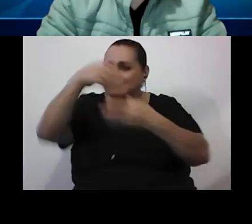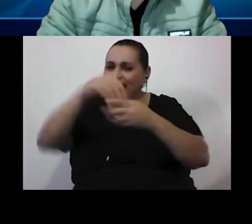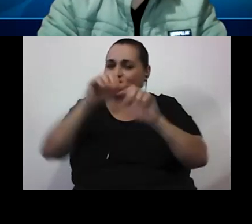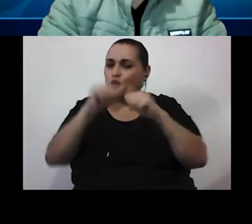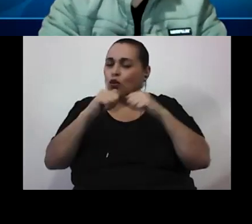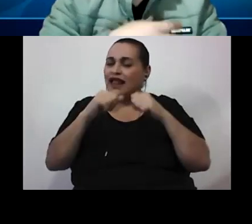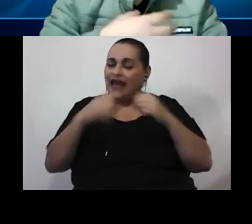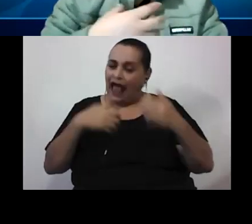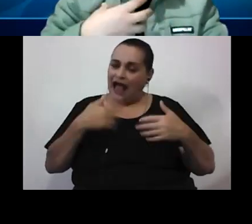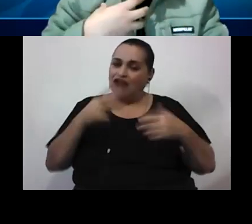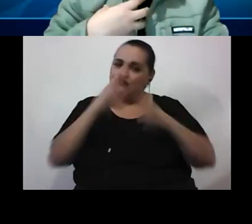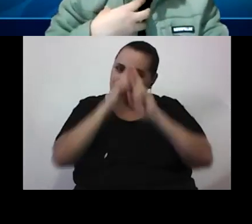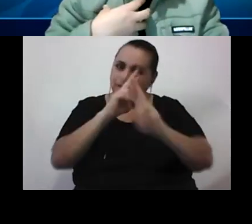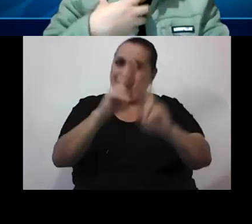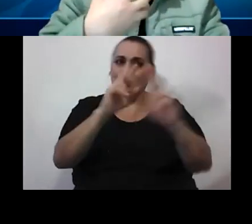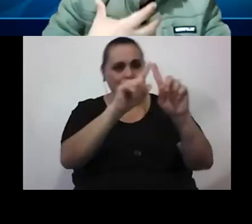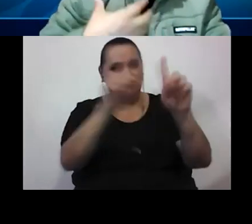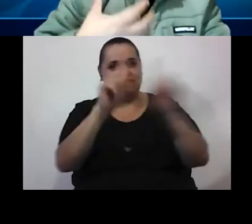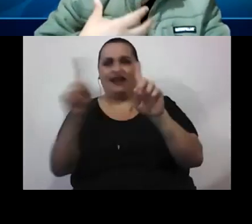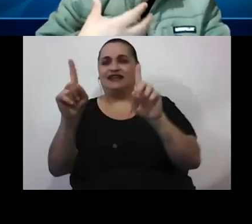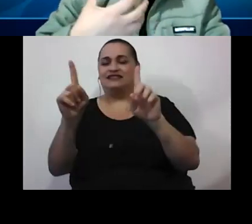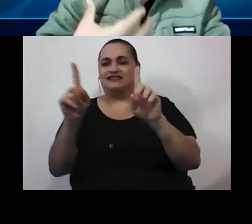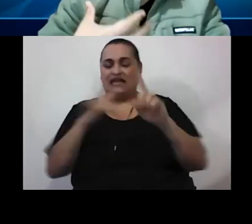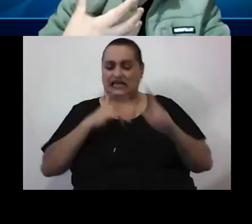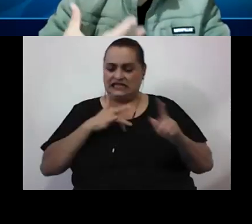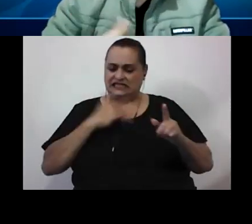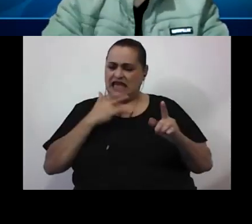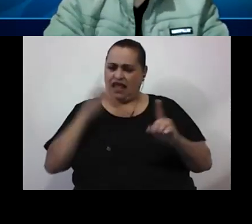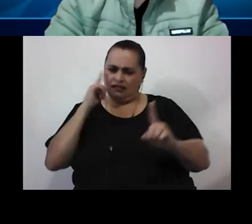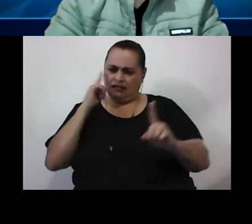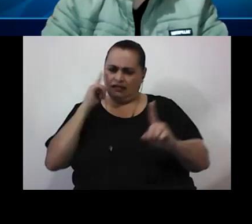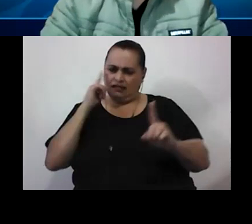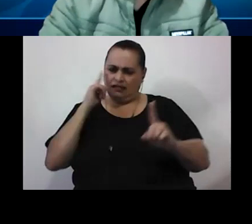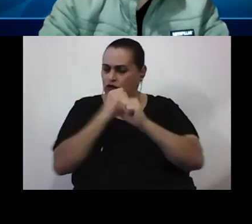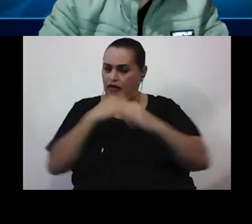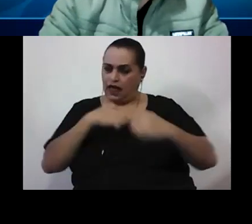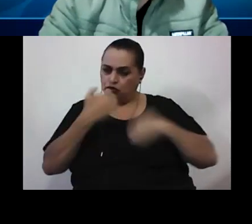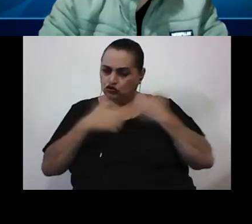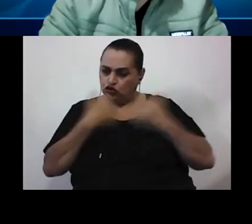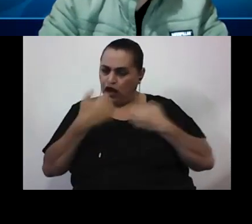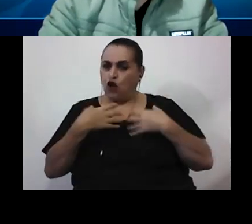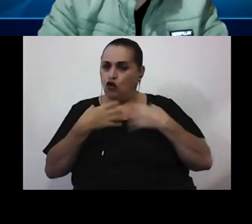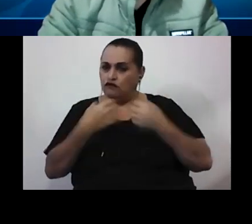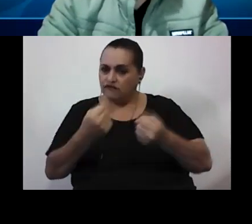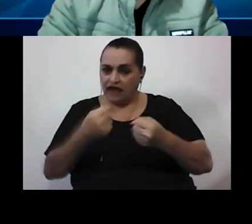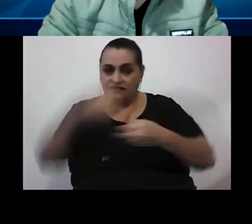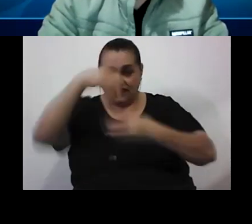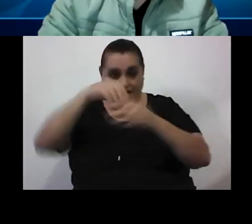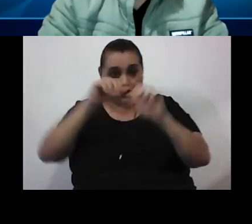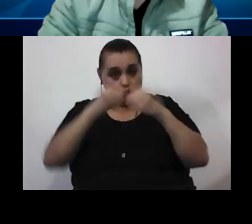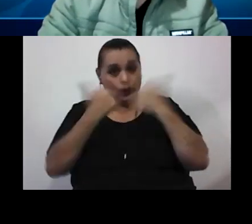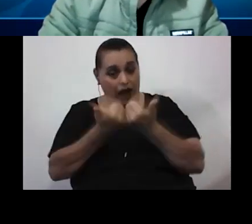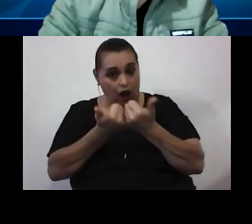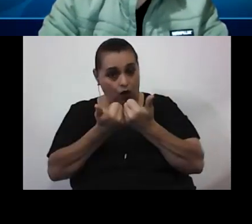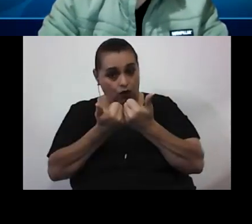las diferencias. ¿Se siente un sentido de seguridad emocional y confianza dentro de la clase?